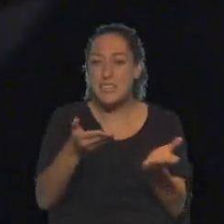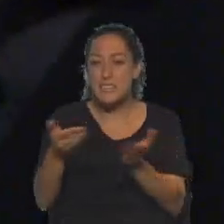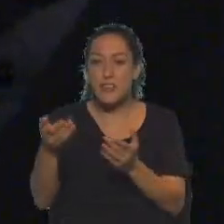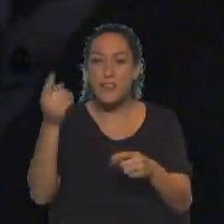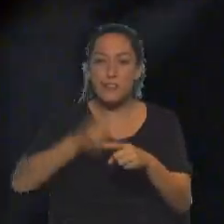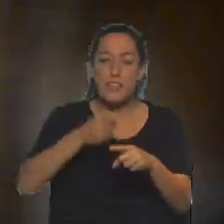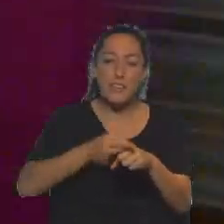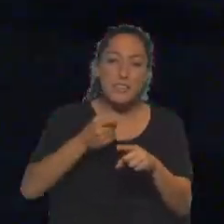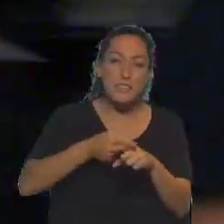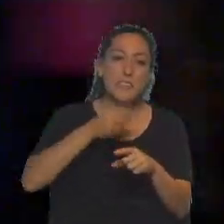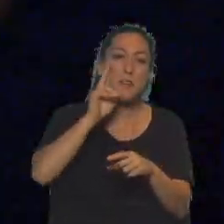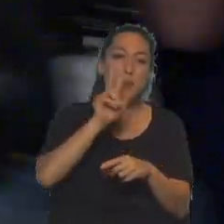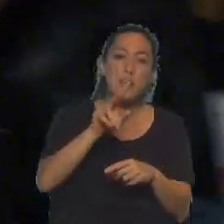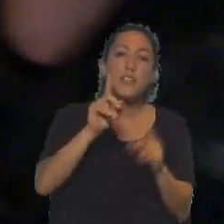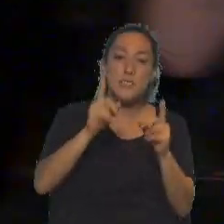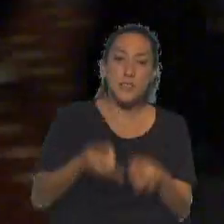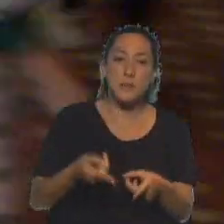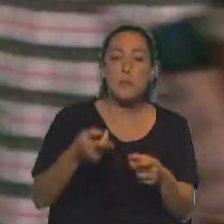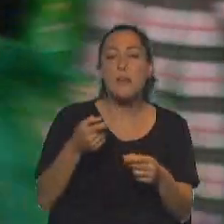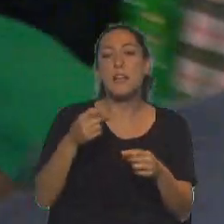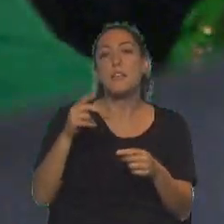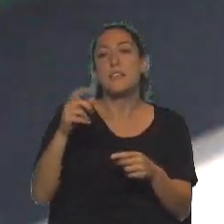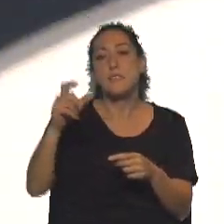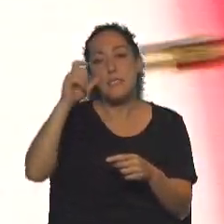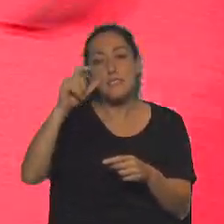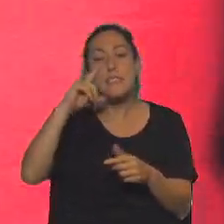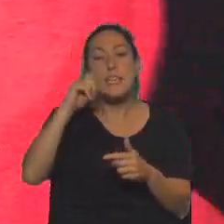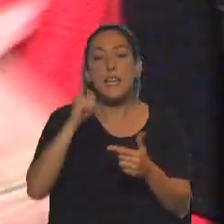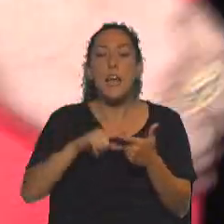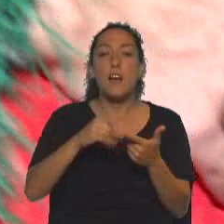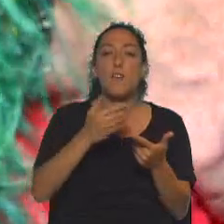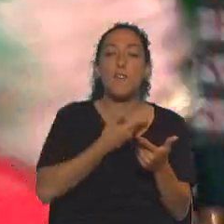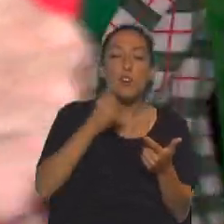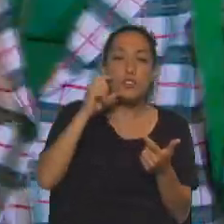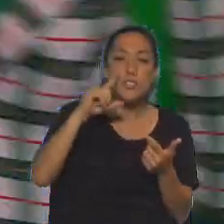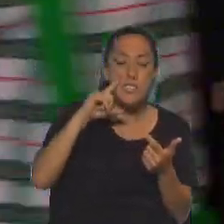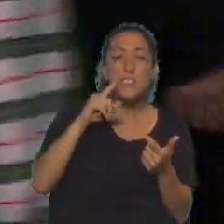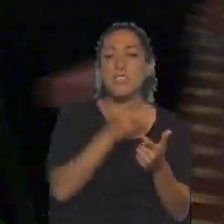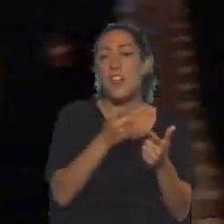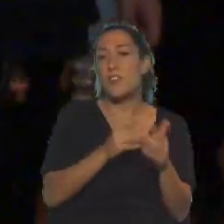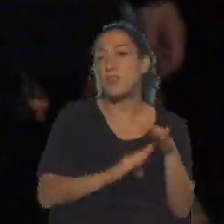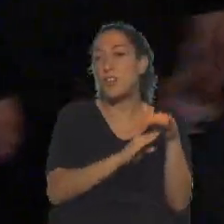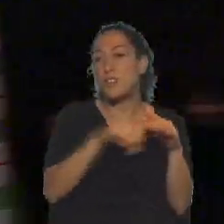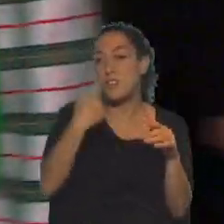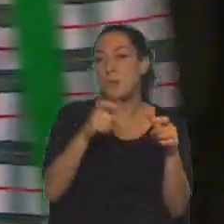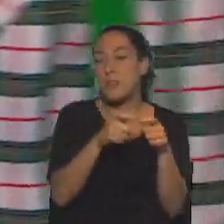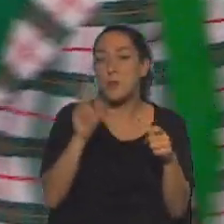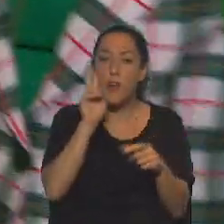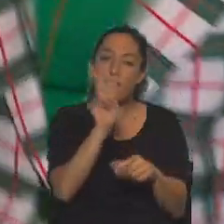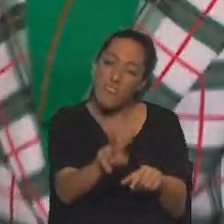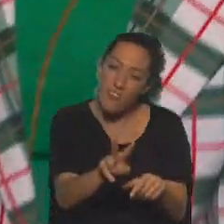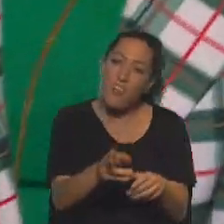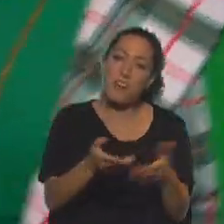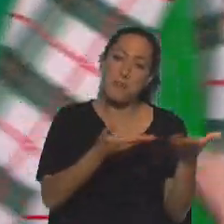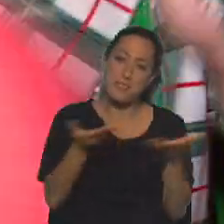de Nacho Rogers, que está protagonizada por Cecilia Roth y Dolores Fonsi, más un gran elenco. Allí estuvimos compartiendo este momento de presentación de